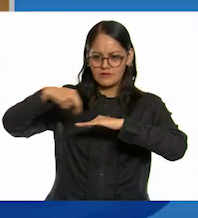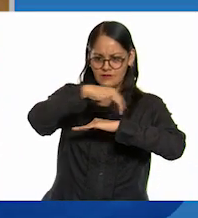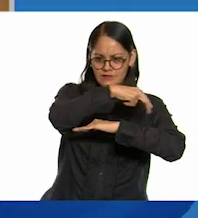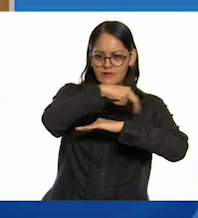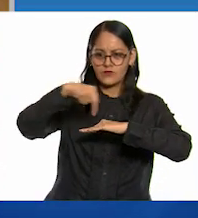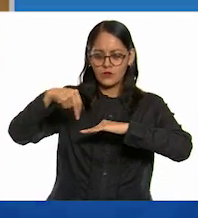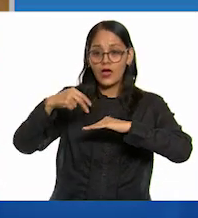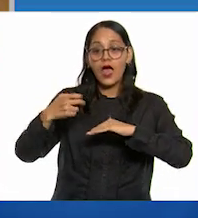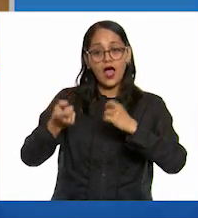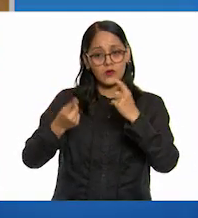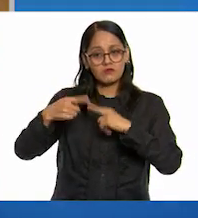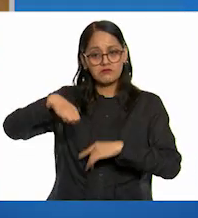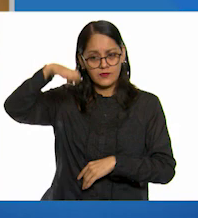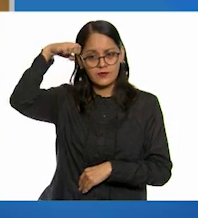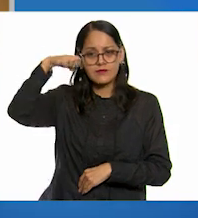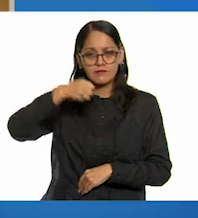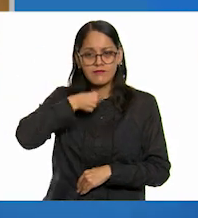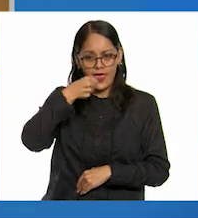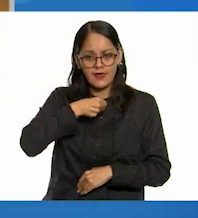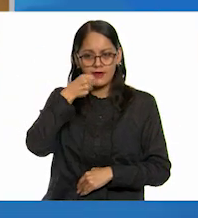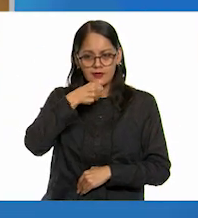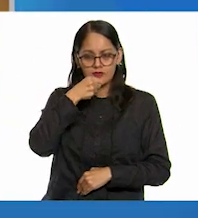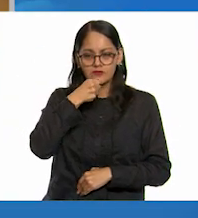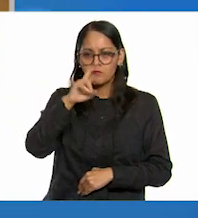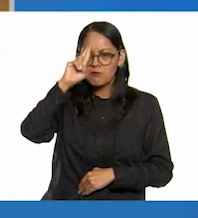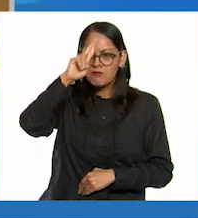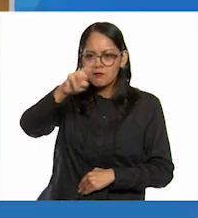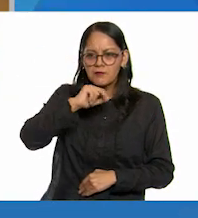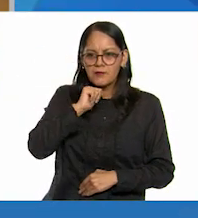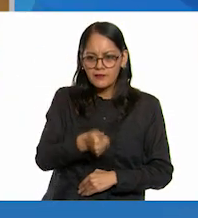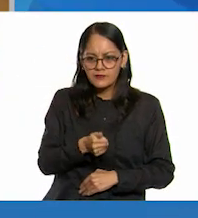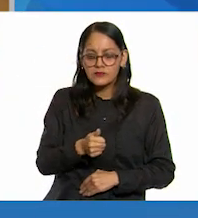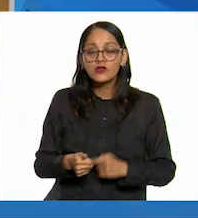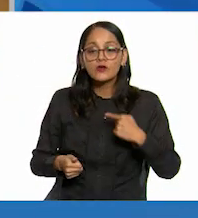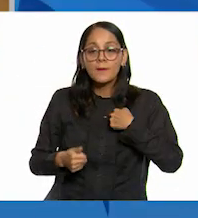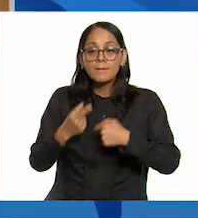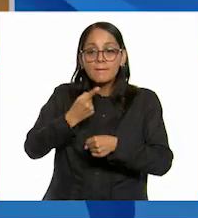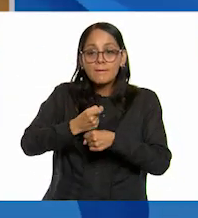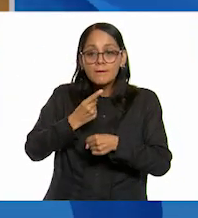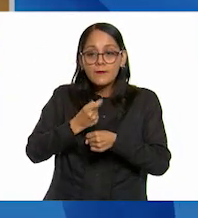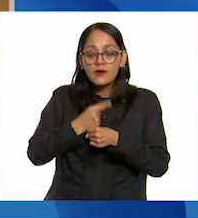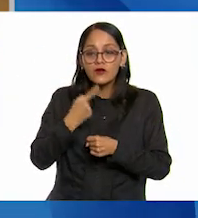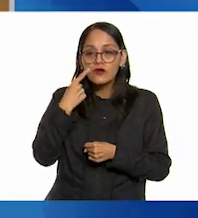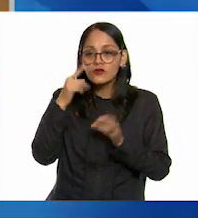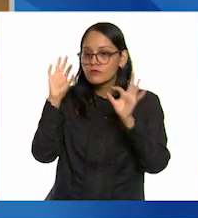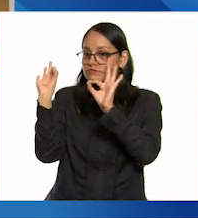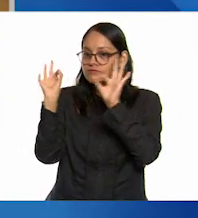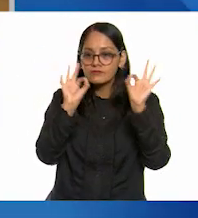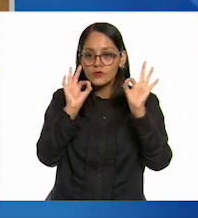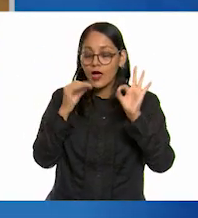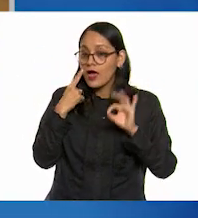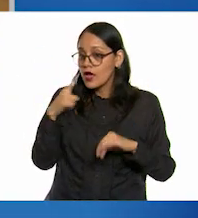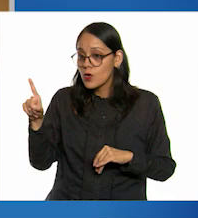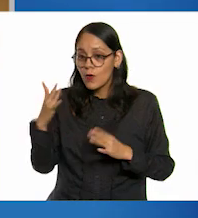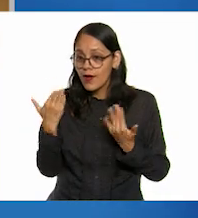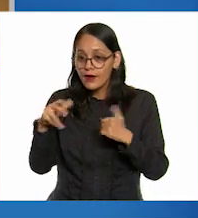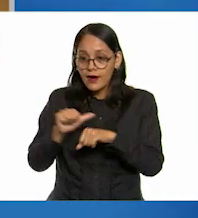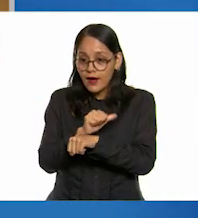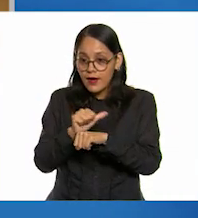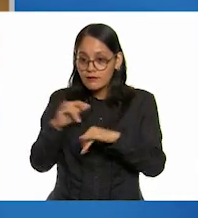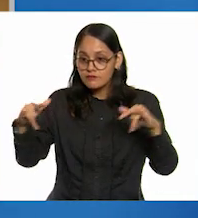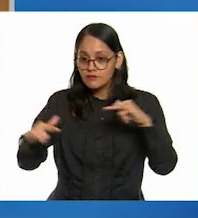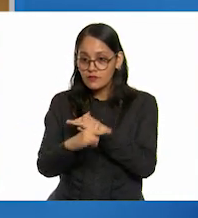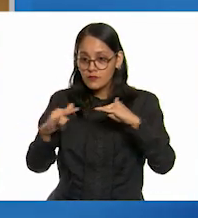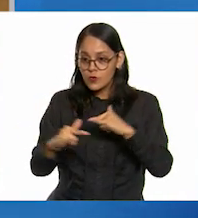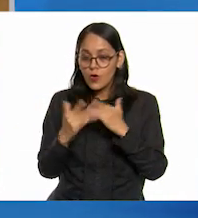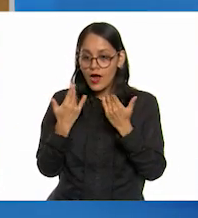de la tercera edad. Lo que yo hago es fijarme que no pase ningún carro y ayudar a